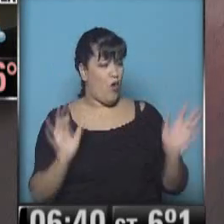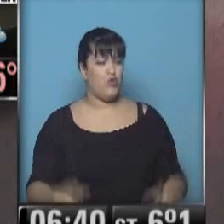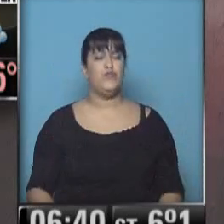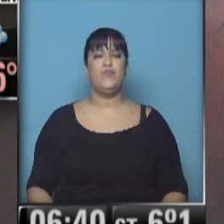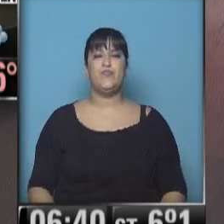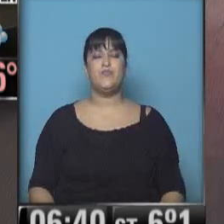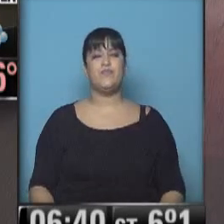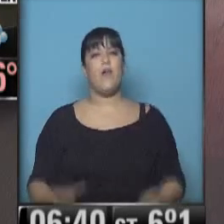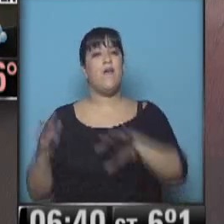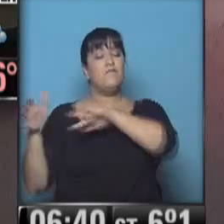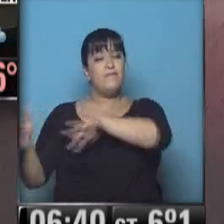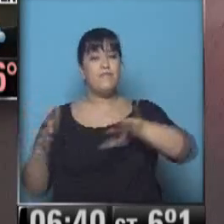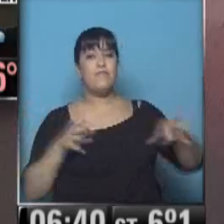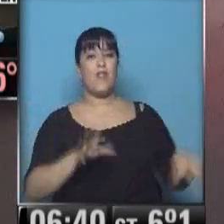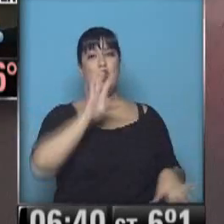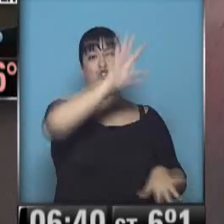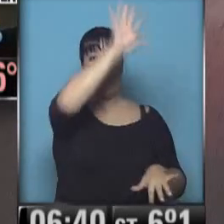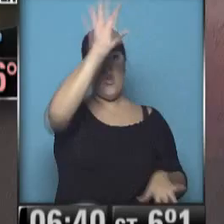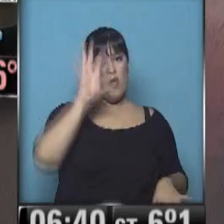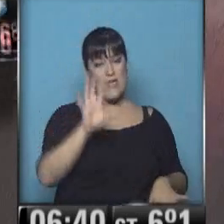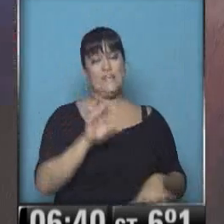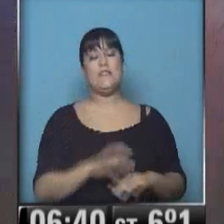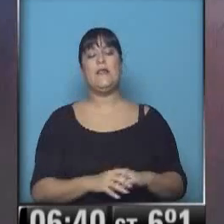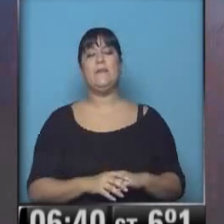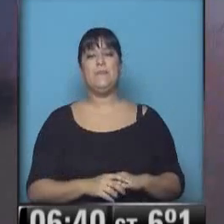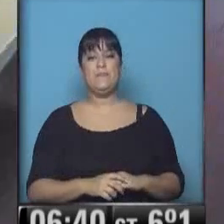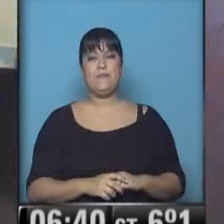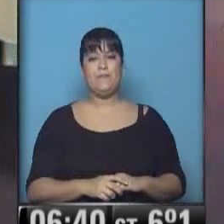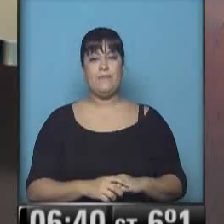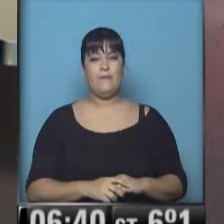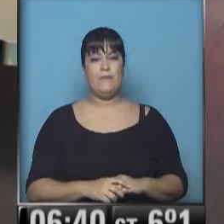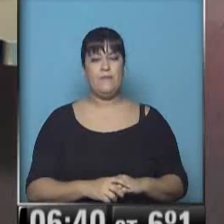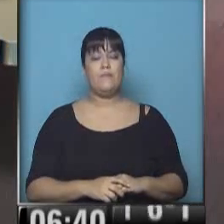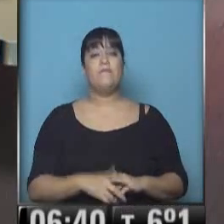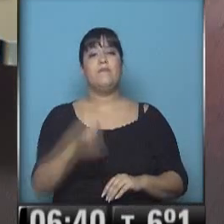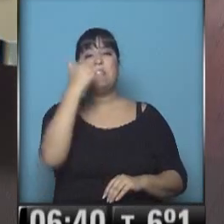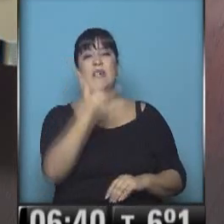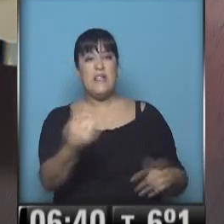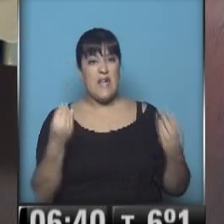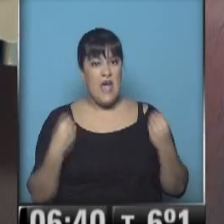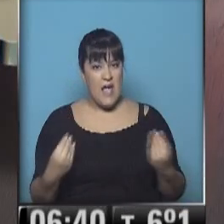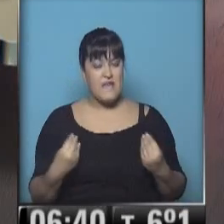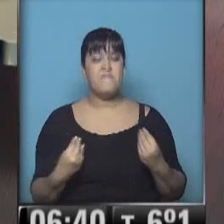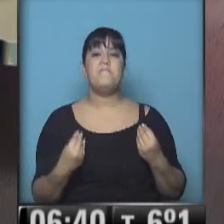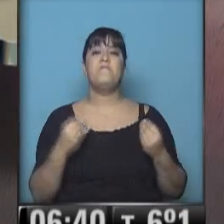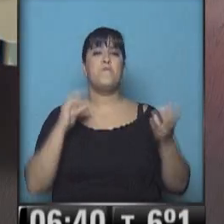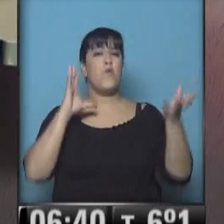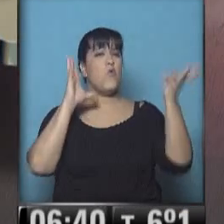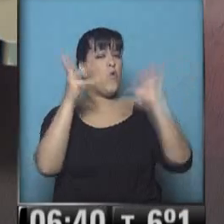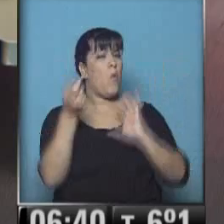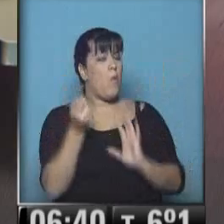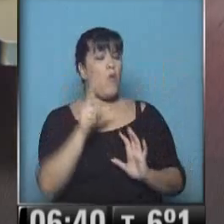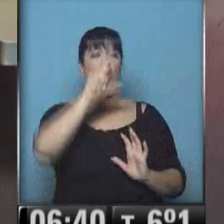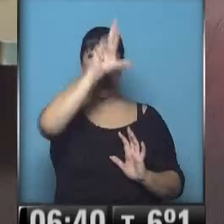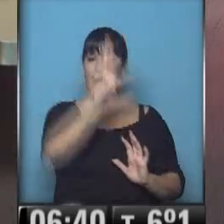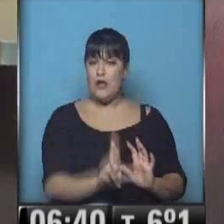Nos vamos volando al noroeste y en el noroeste argentino encontramos poco nublado para La